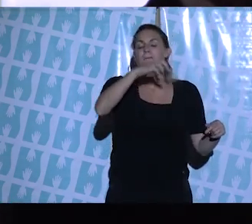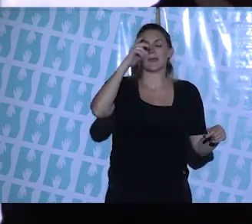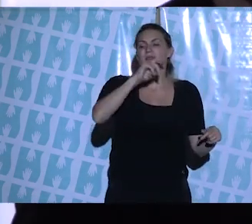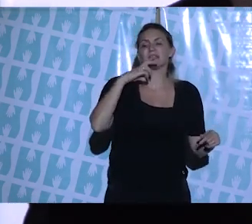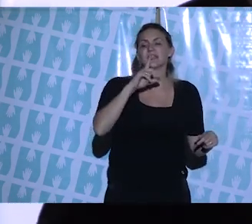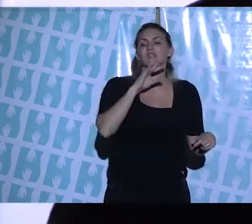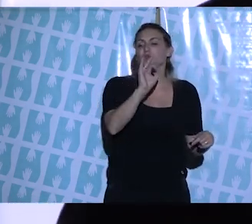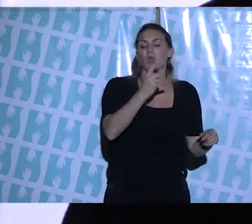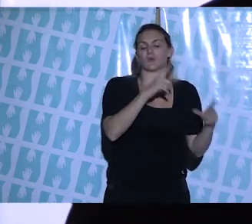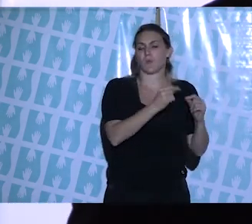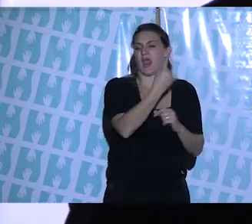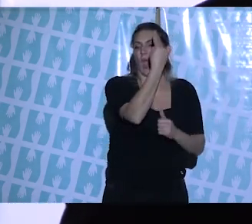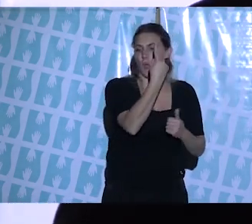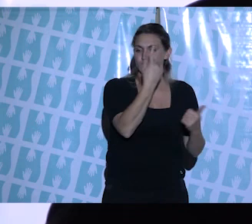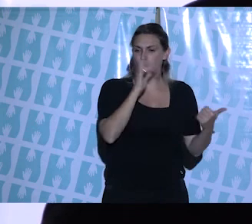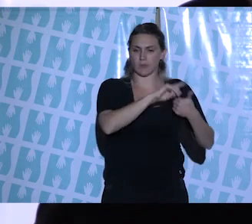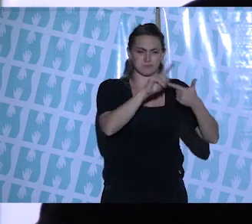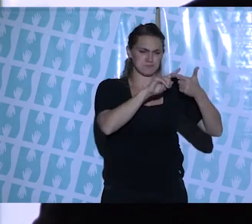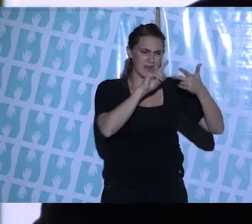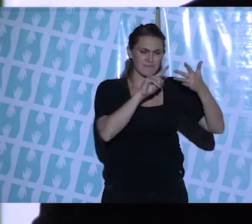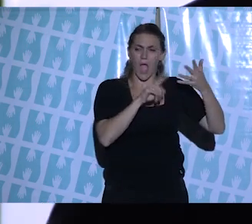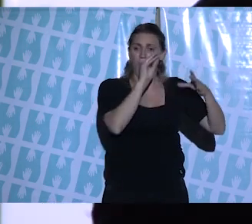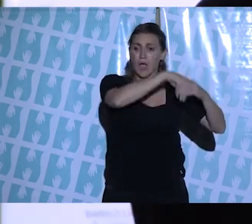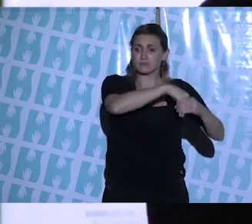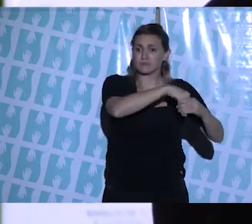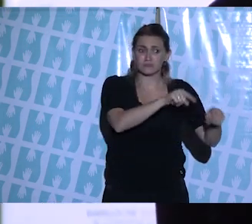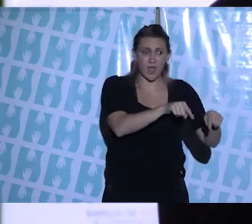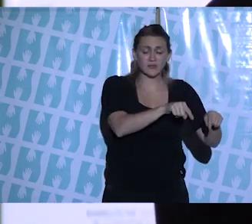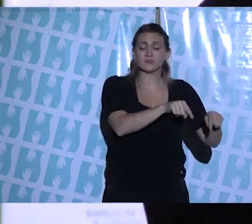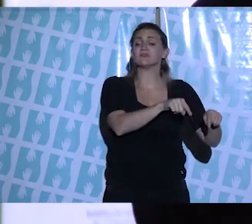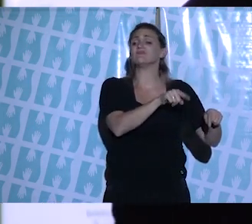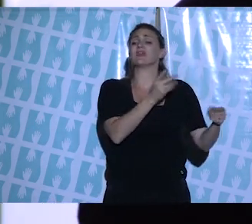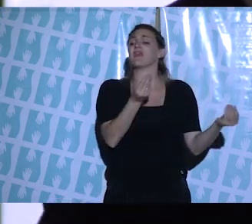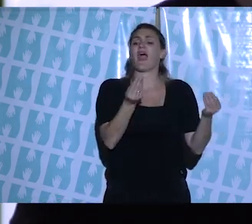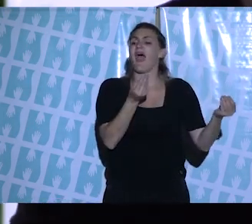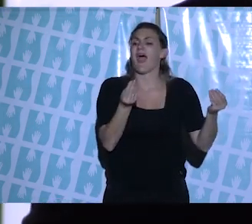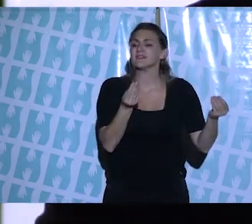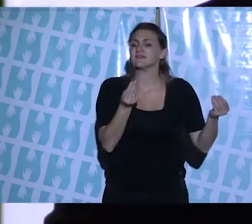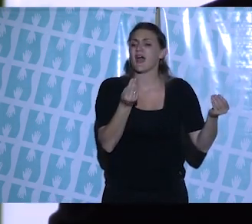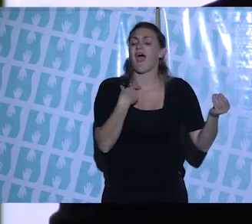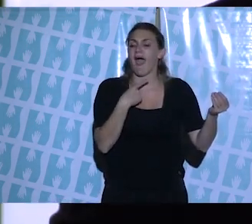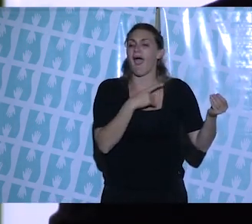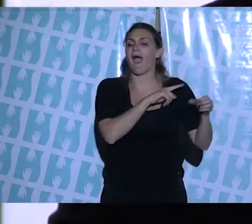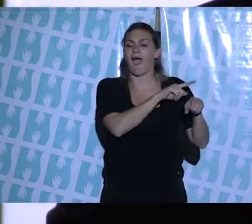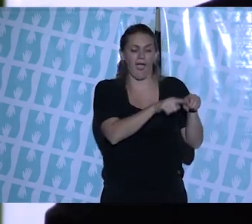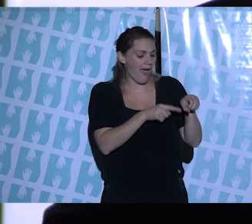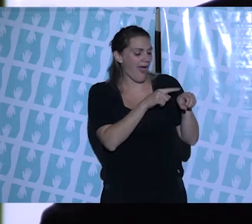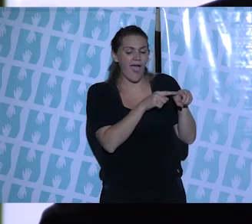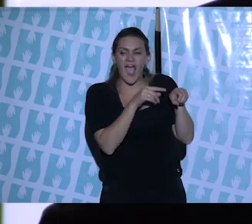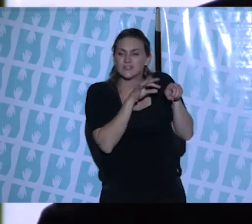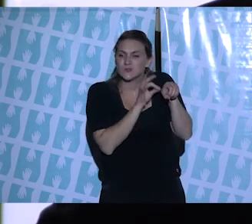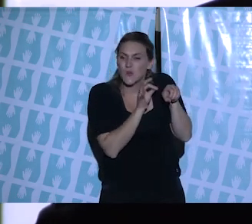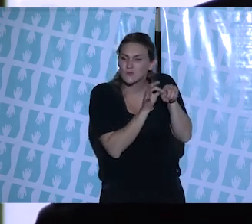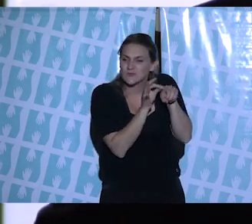glucagón, son todas potenciales drogas que interfieren con el depósito de alfa-sinucleína y con